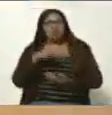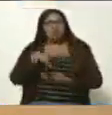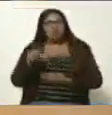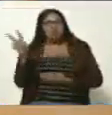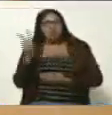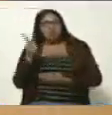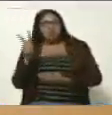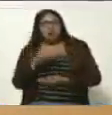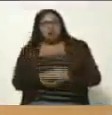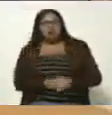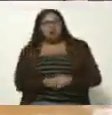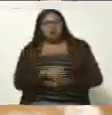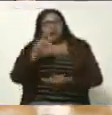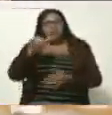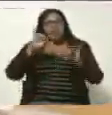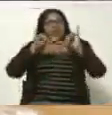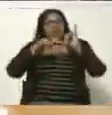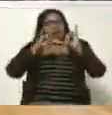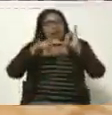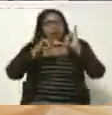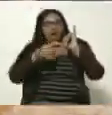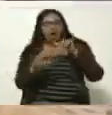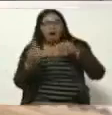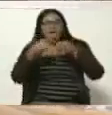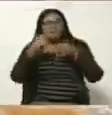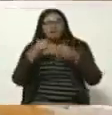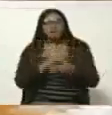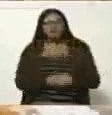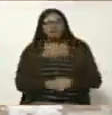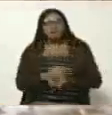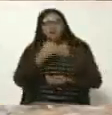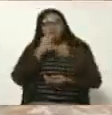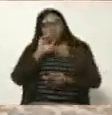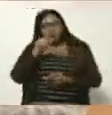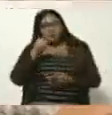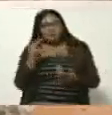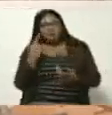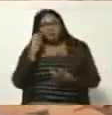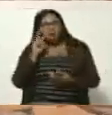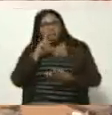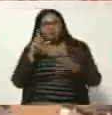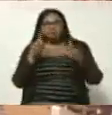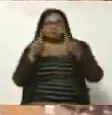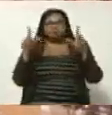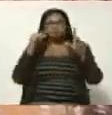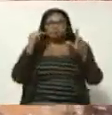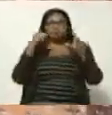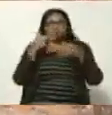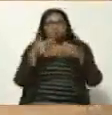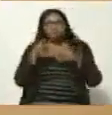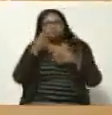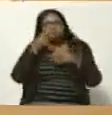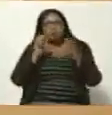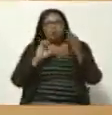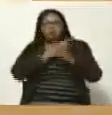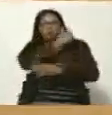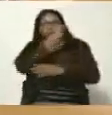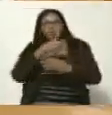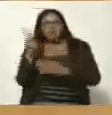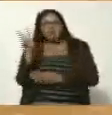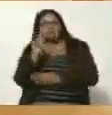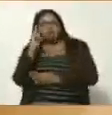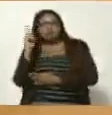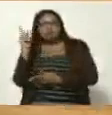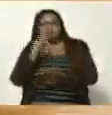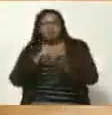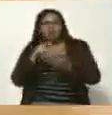venezolano. También, allí el ingeniero Pedro Tellechea, María Gabriela. Justamente te iba a decir que también se puede ver en las imágenes cómo las autoridades que vinieron de Venezuela y